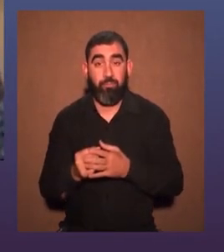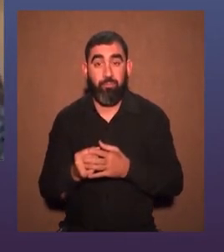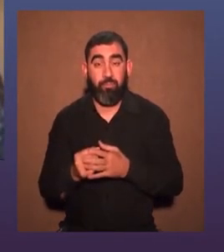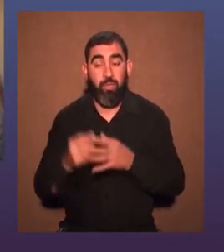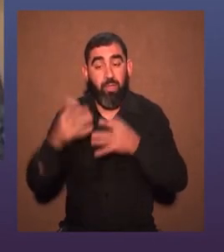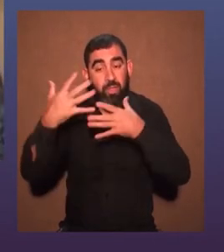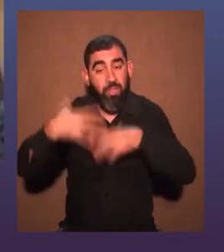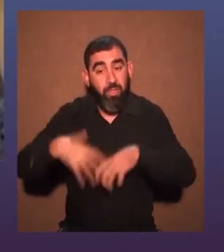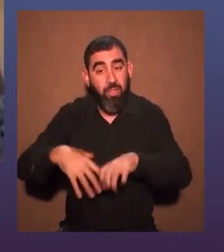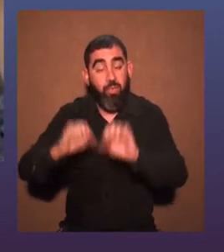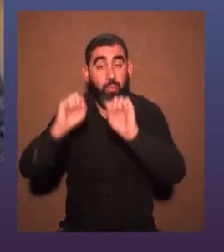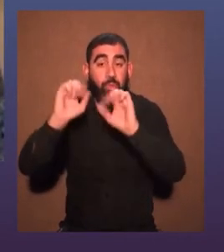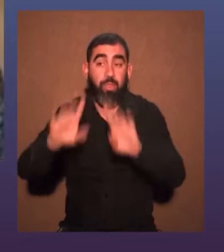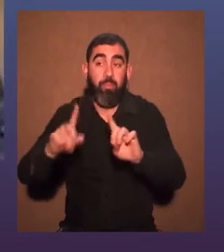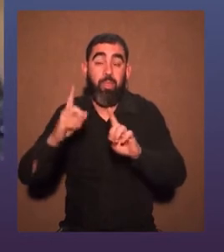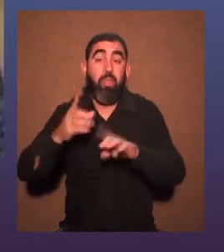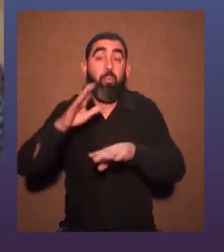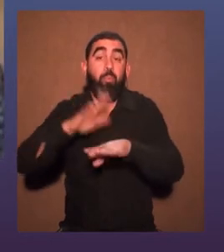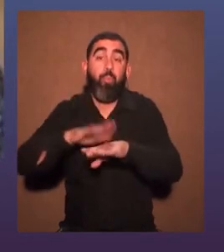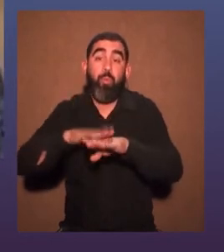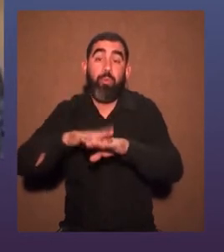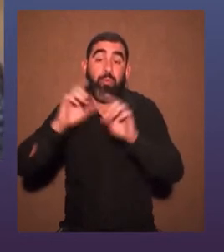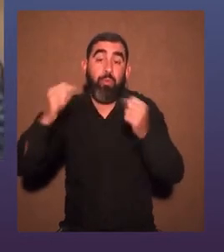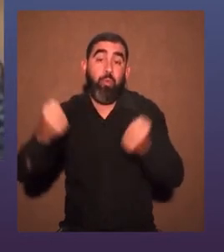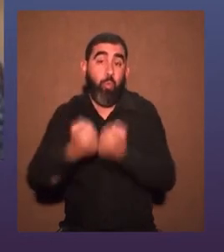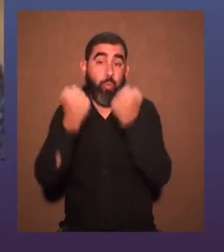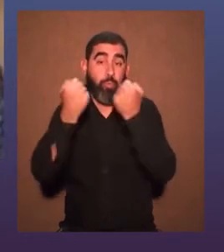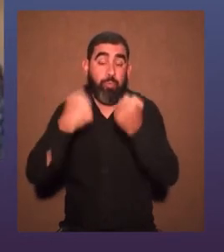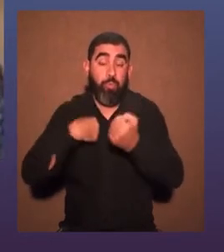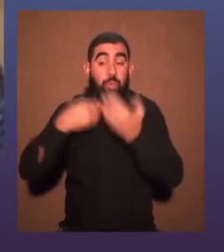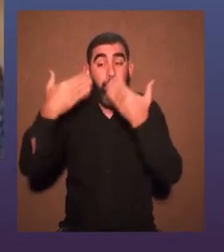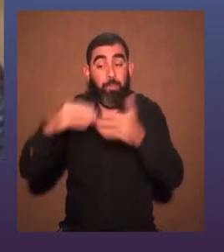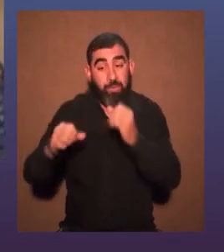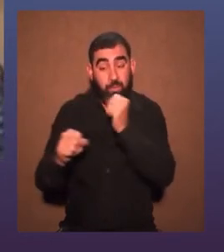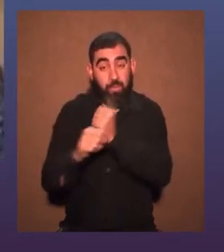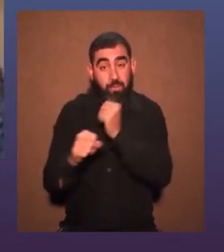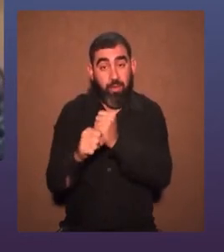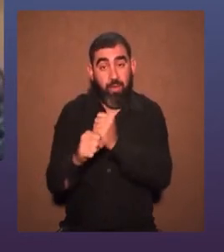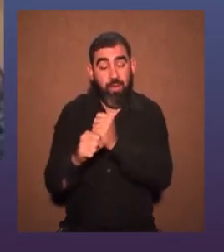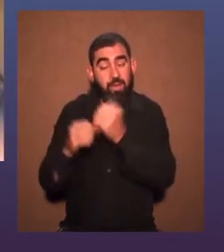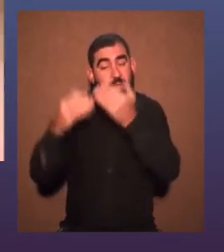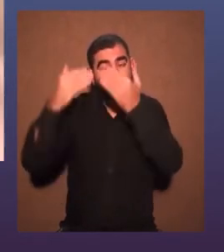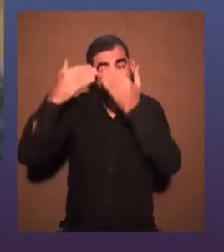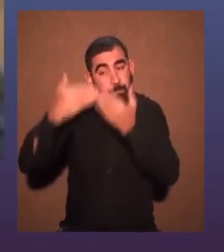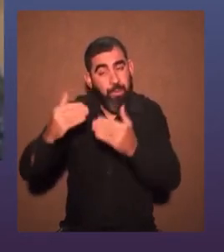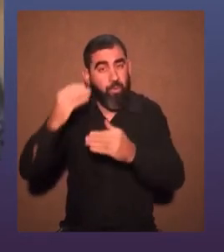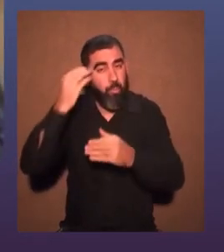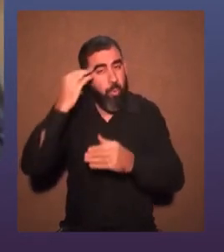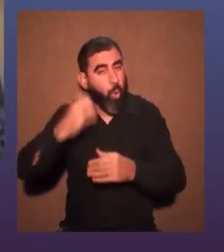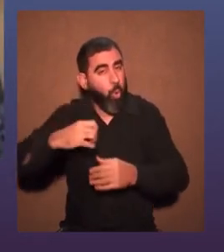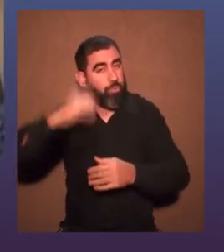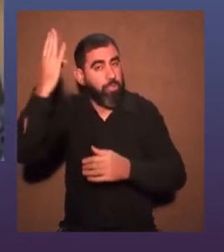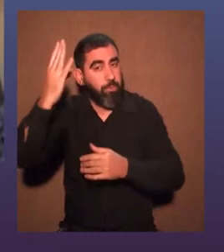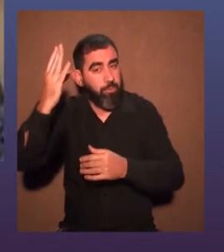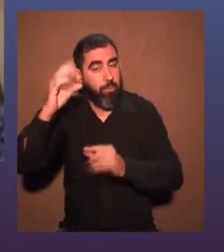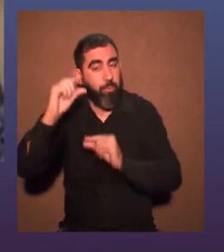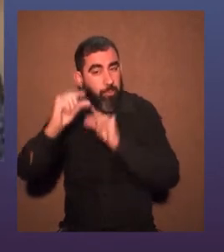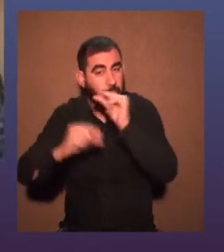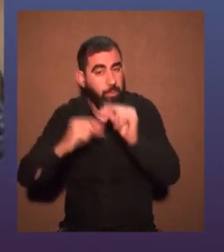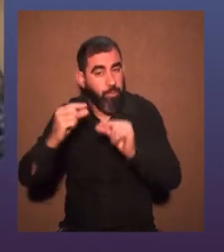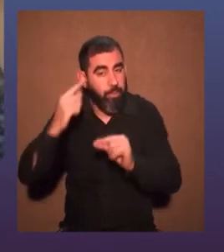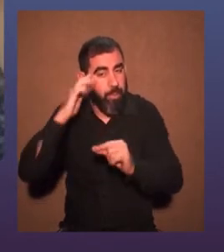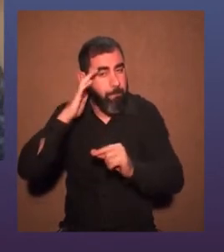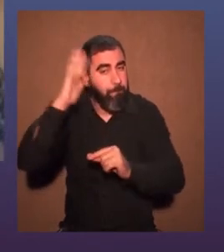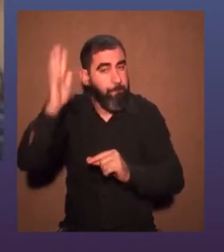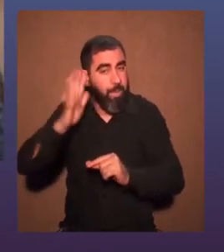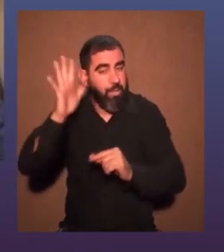se va descubriendo también sobre la marcha, ¿no? O sea, por supuesto que cuando empezás a trabajar partís de una base conceptual y tenés como ciertos lugares a